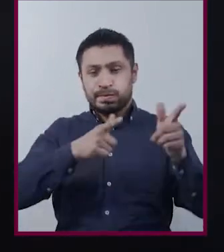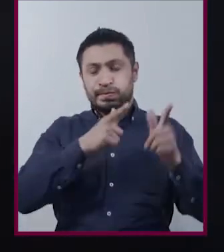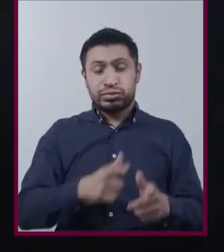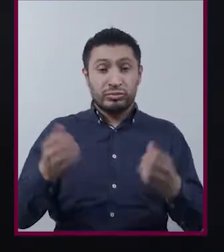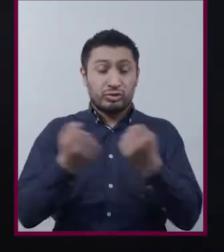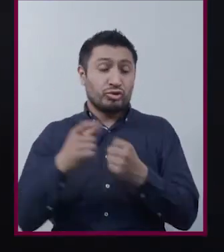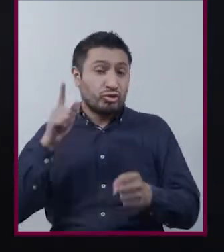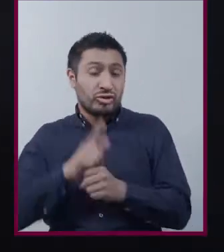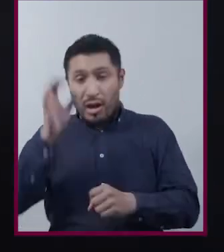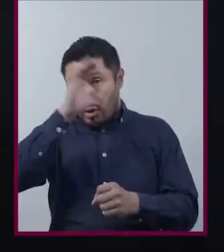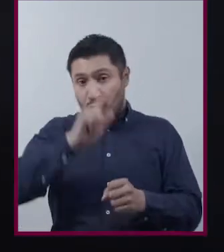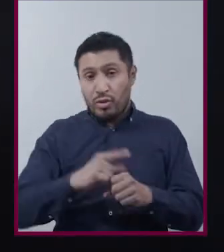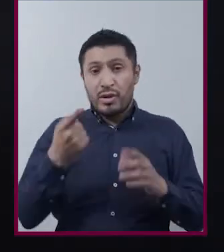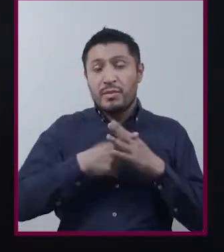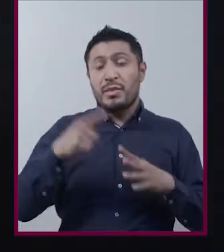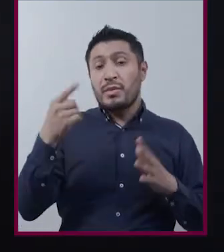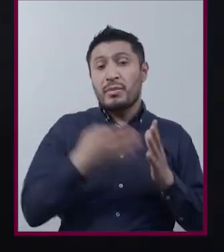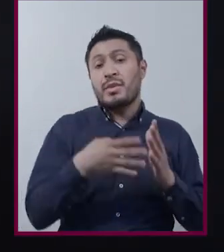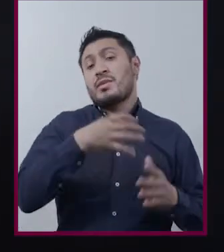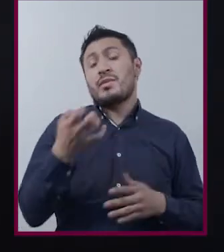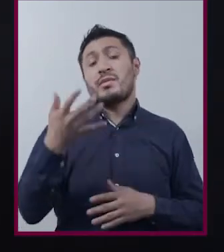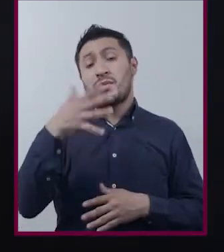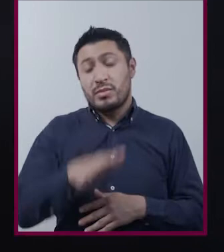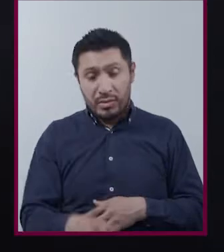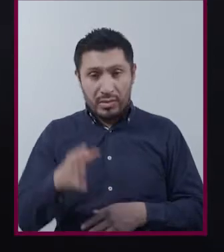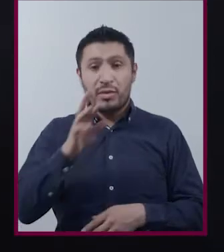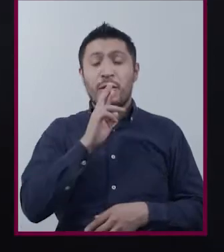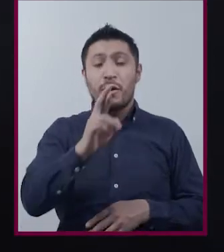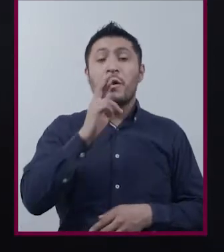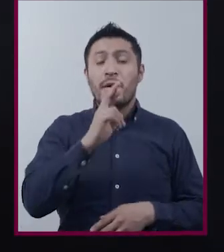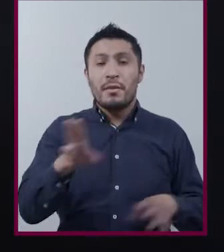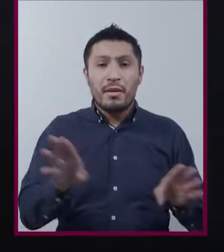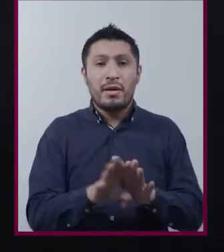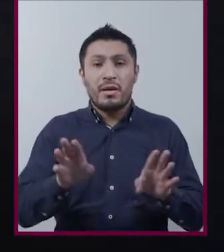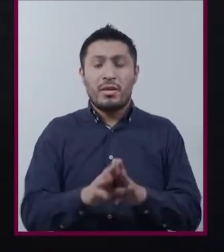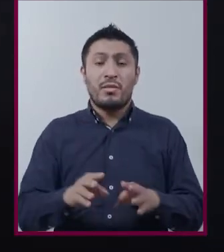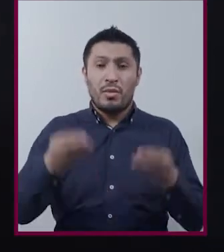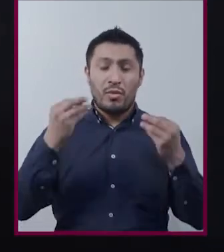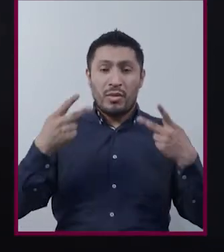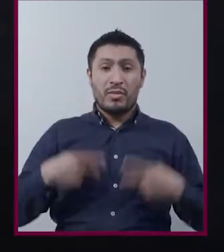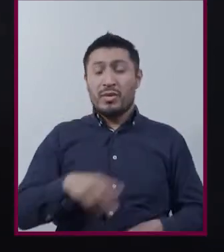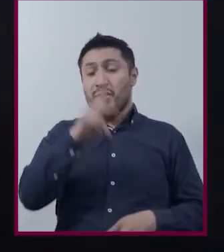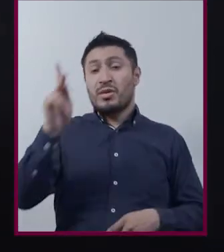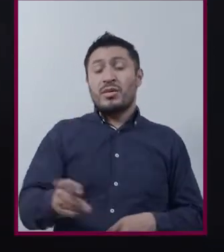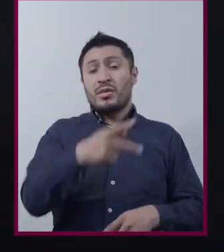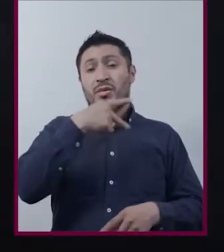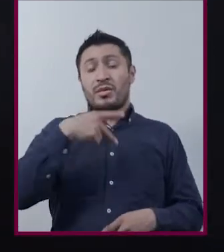que inició en 1910 como respuesta de la mayor parte del pueblo mexicano a las